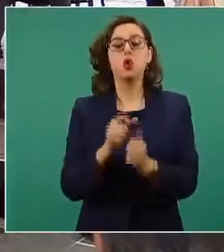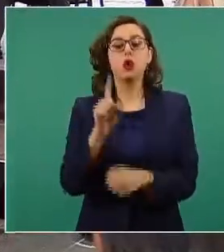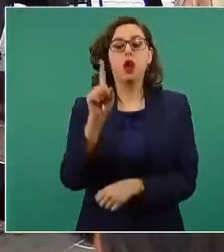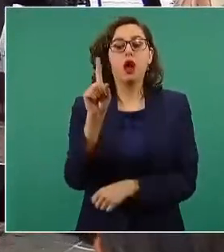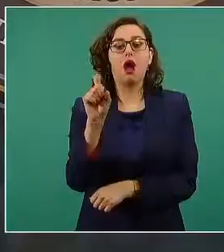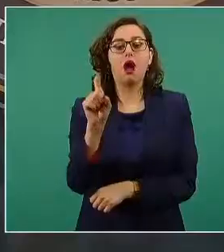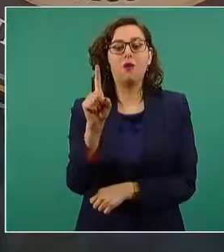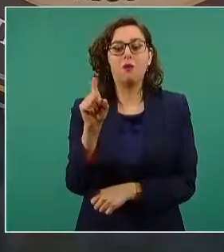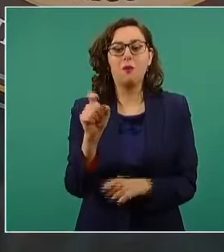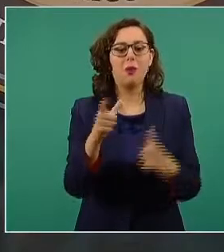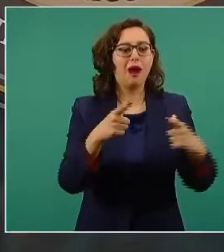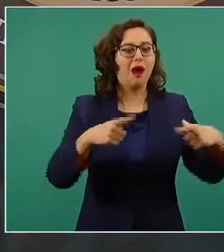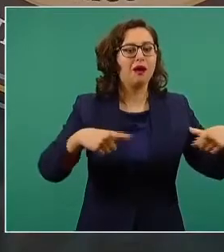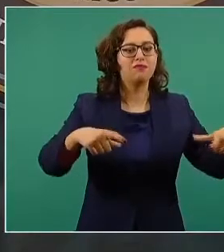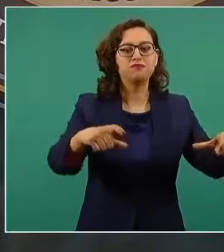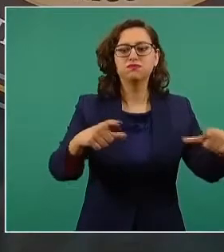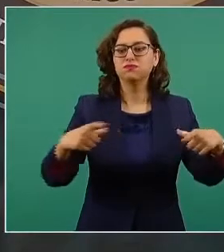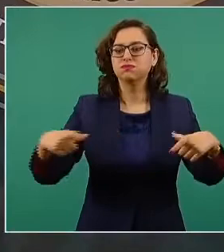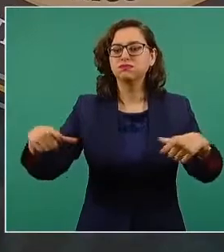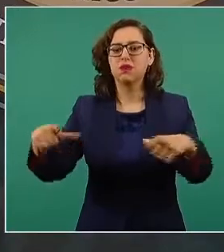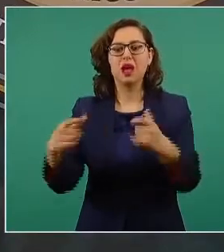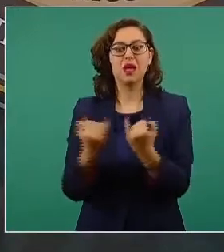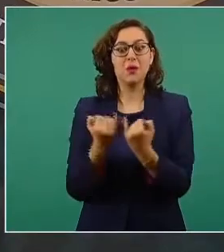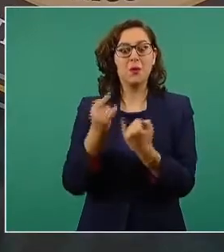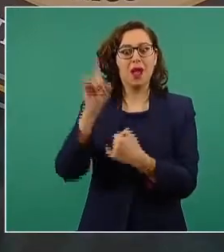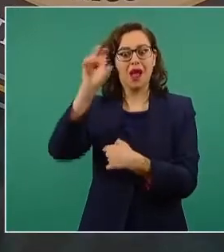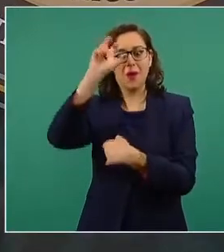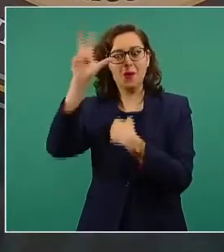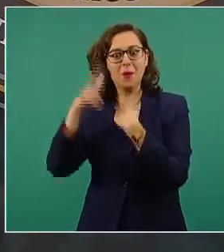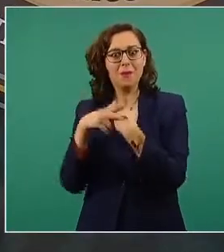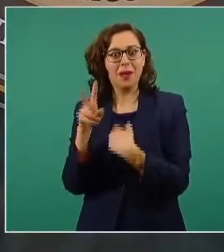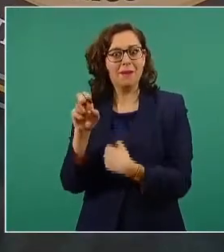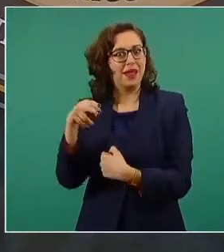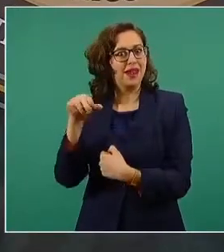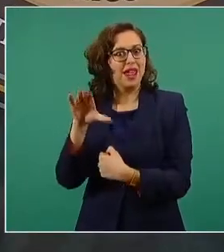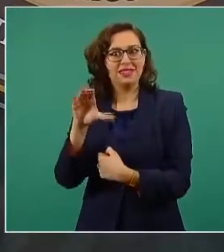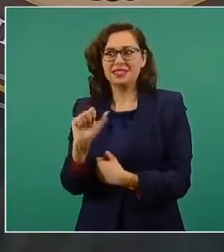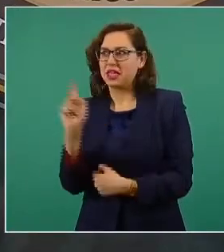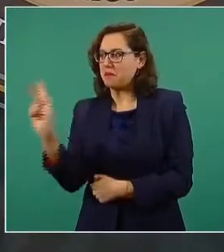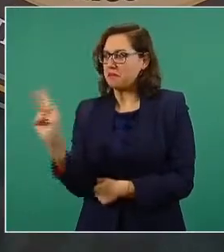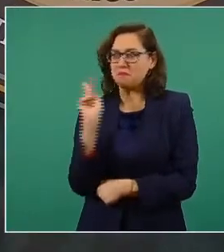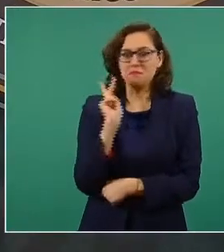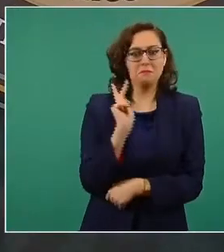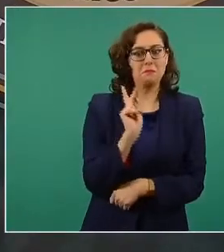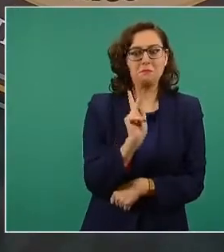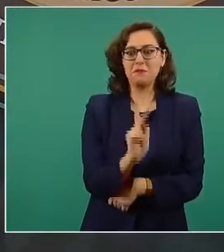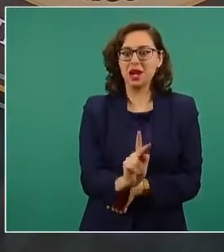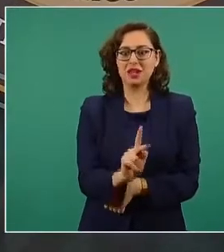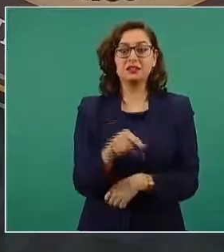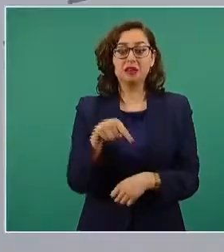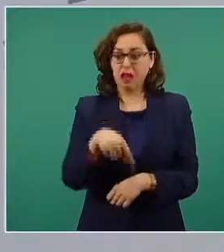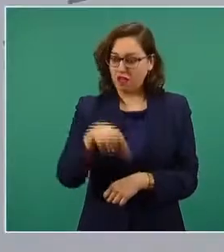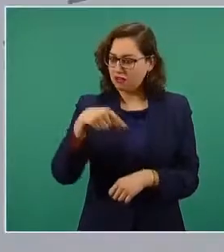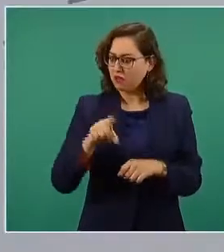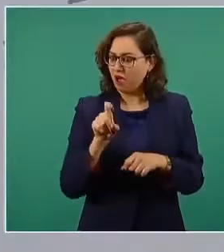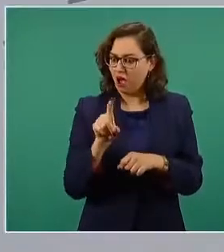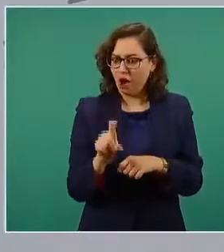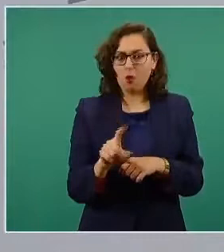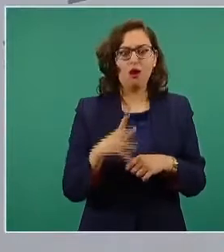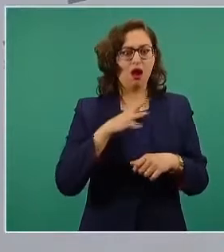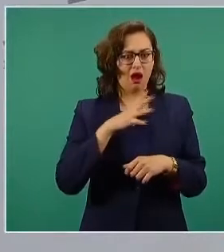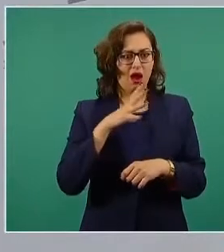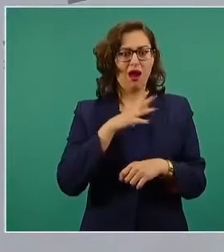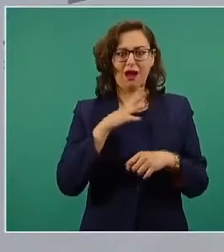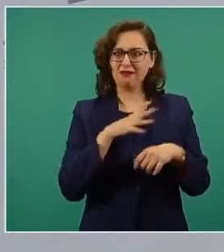mexicana, construida sobre 2 islas. En la primera se encontraba